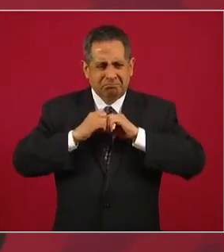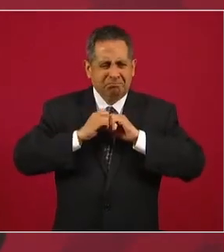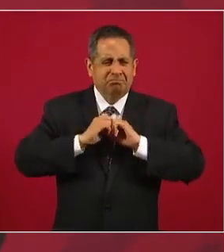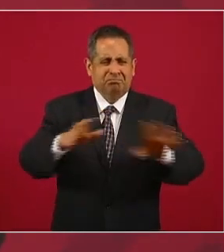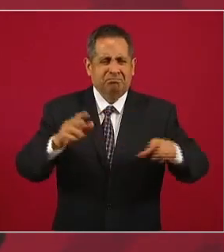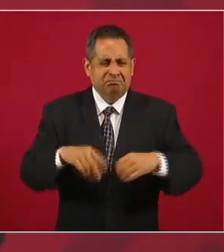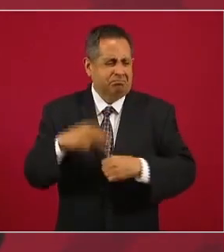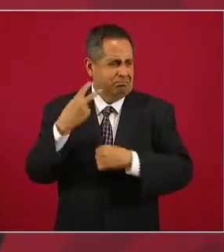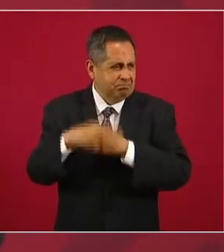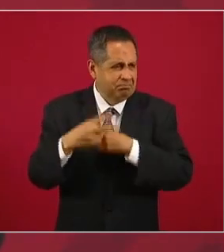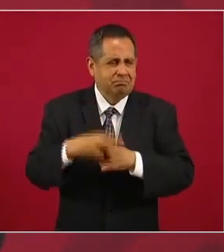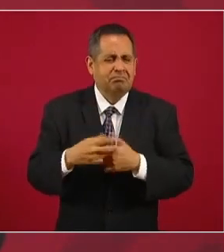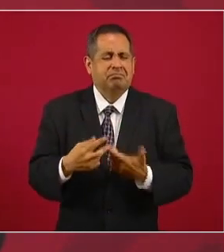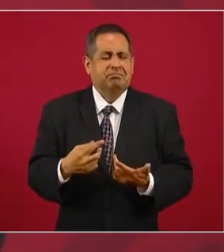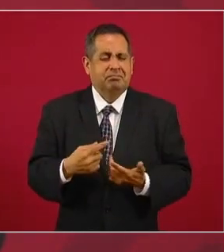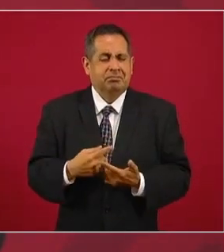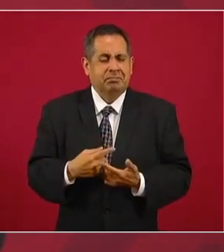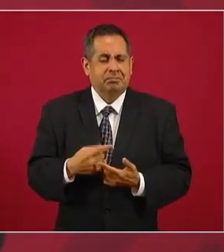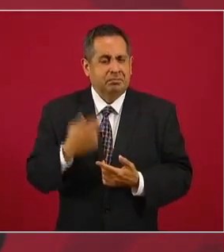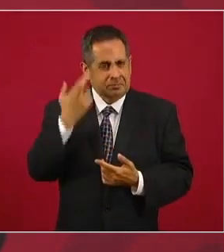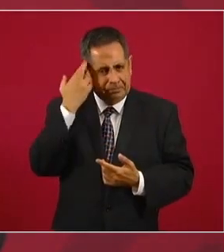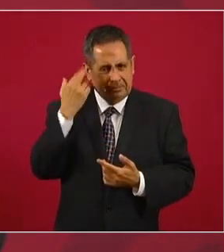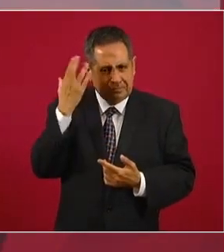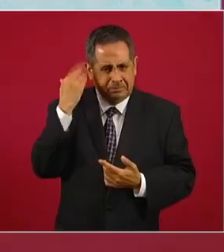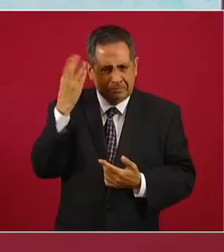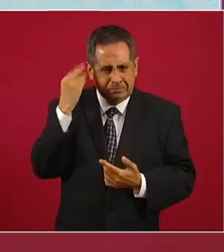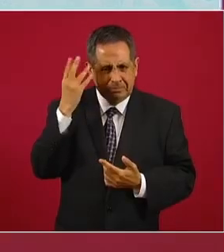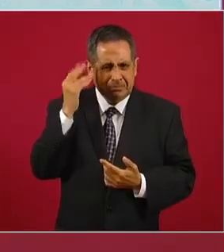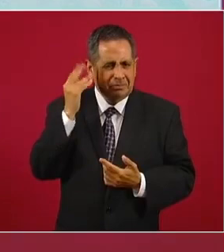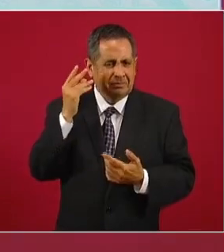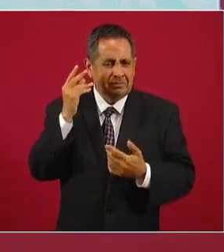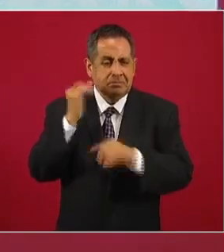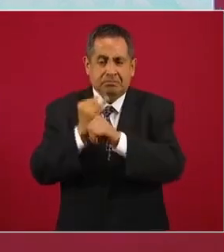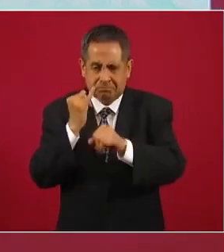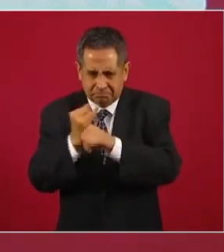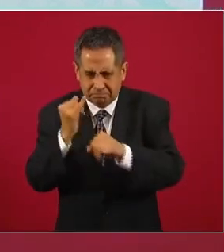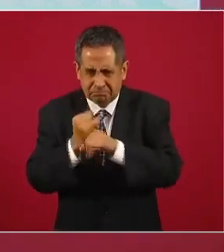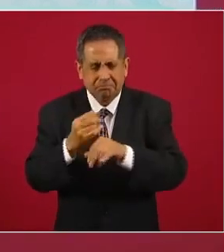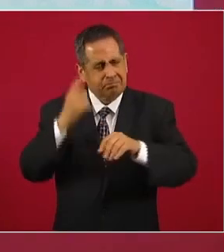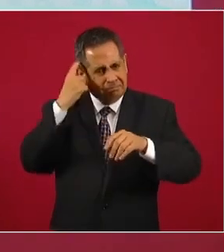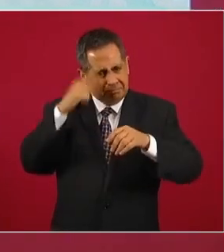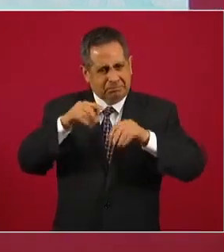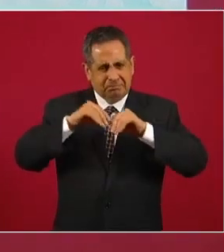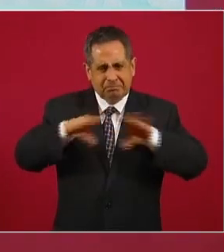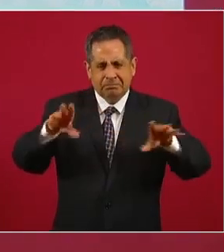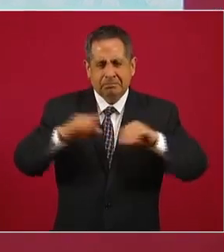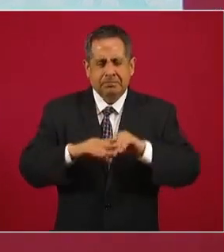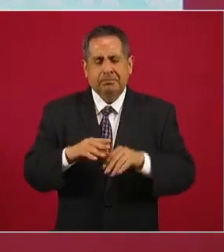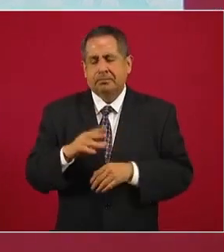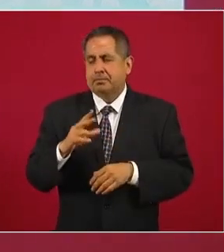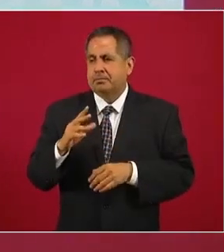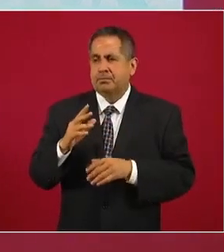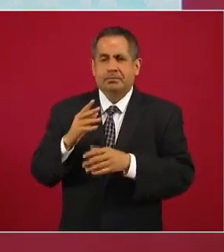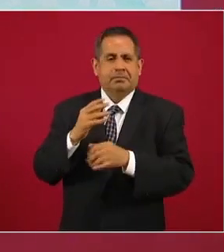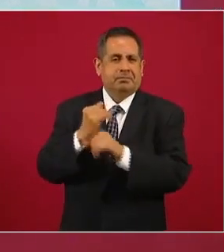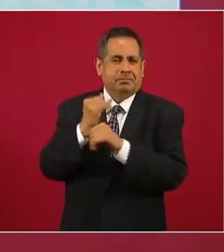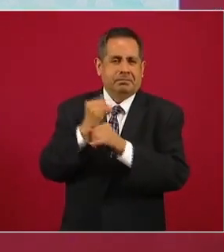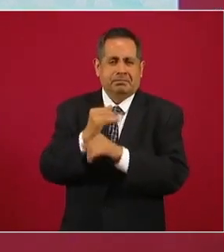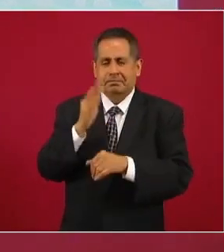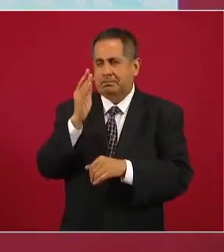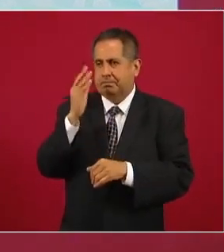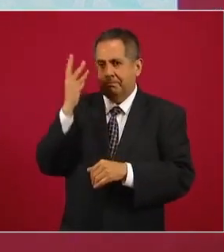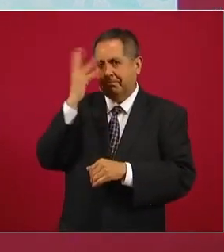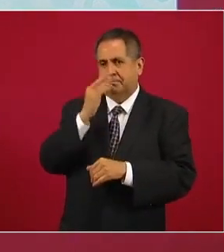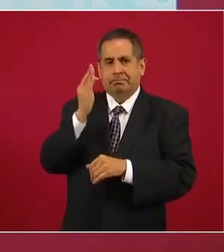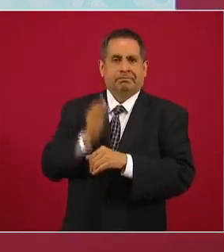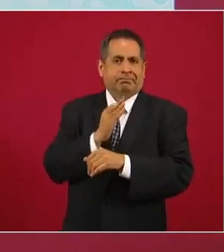la televisión, la radio, el internet, las benditas redes sociales. Entonces